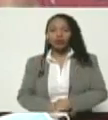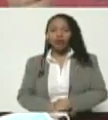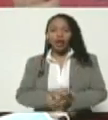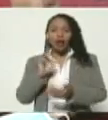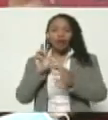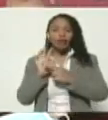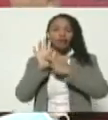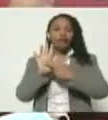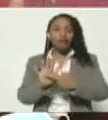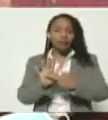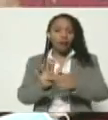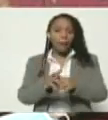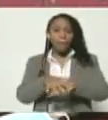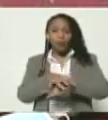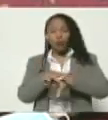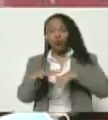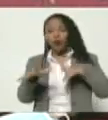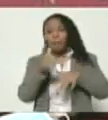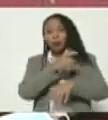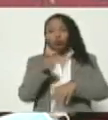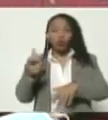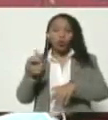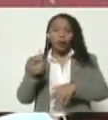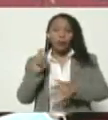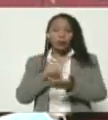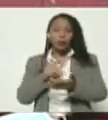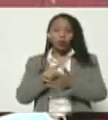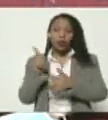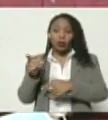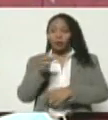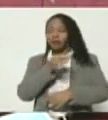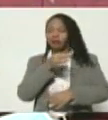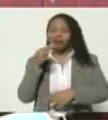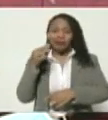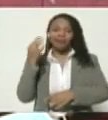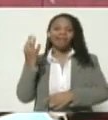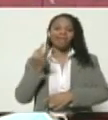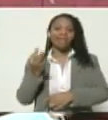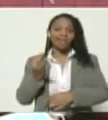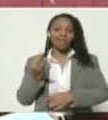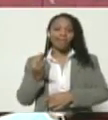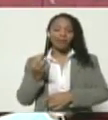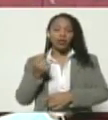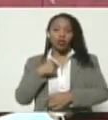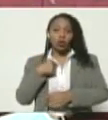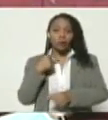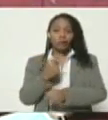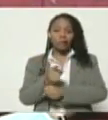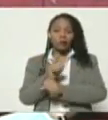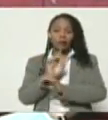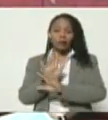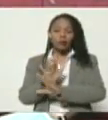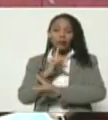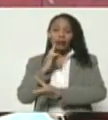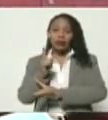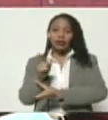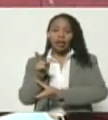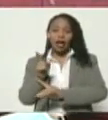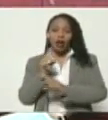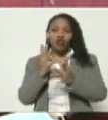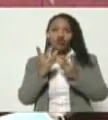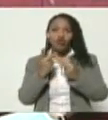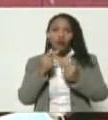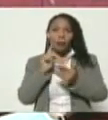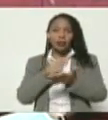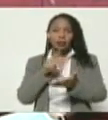Representan la cantidad de candidatos y candidatas. Es extraordinario, en verdad. Yo debo decir que el número de postulados